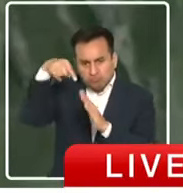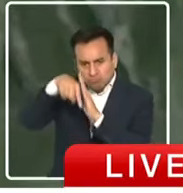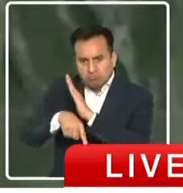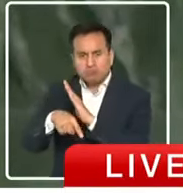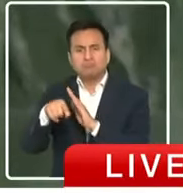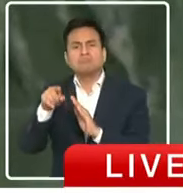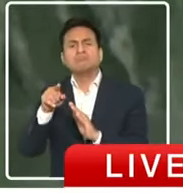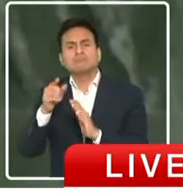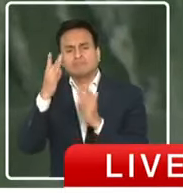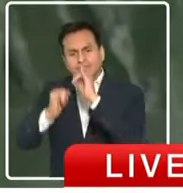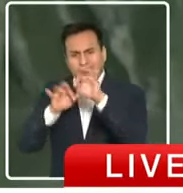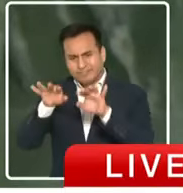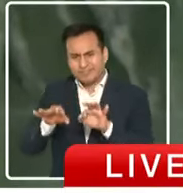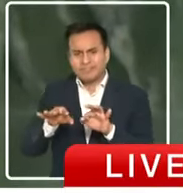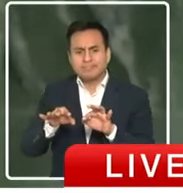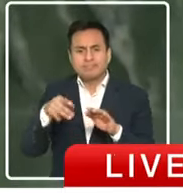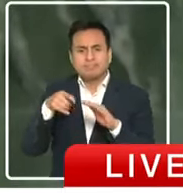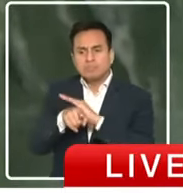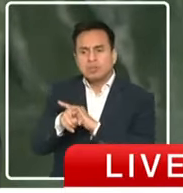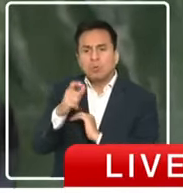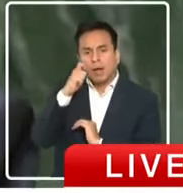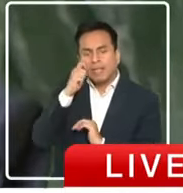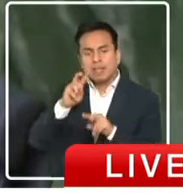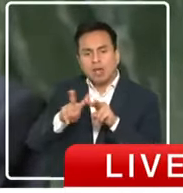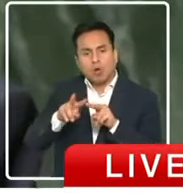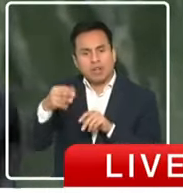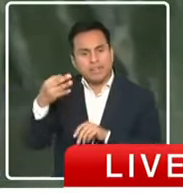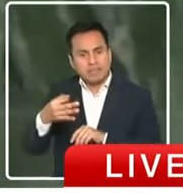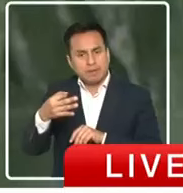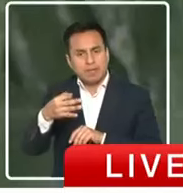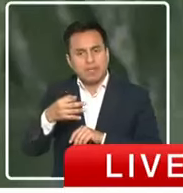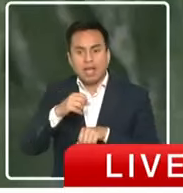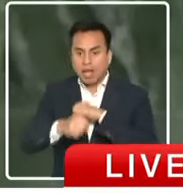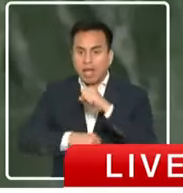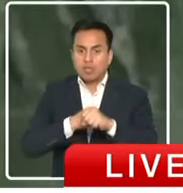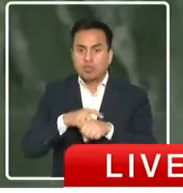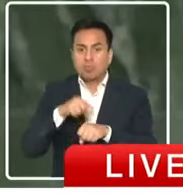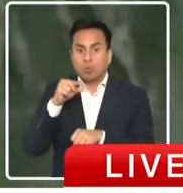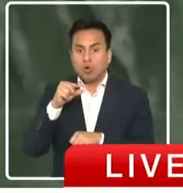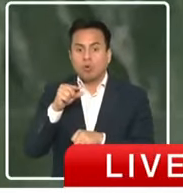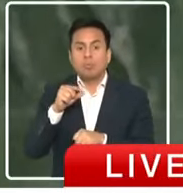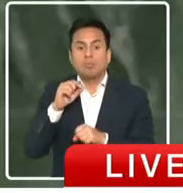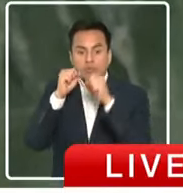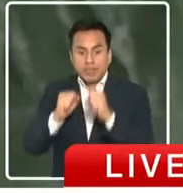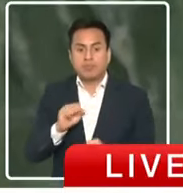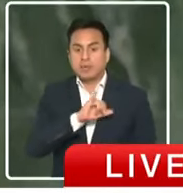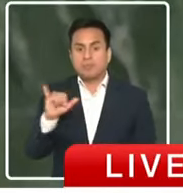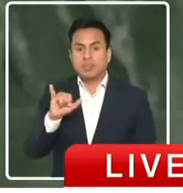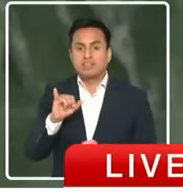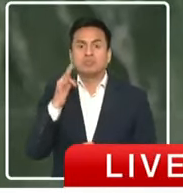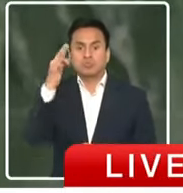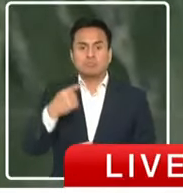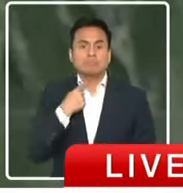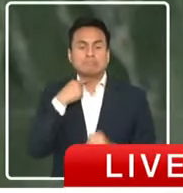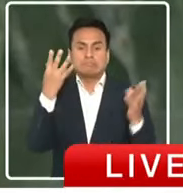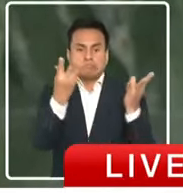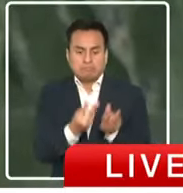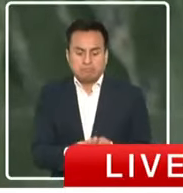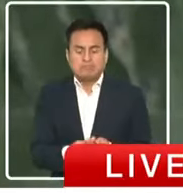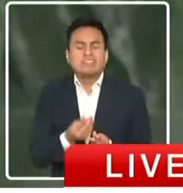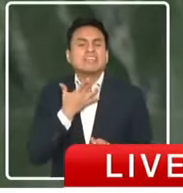datos e intervenciones humanas correctivas, podríamos en pocos años asistir a un nuevo tipo de exterminio,